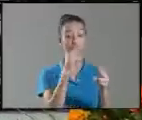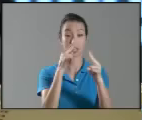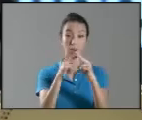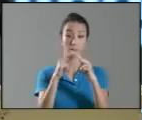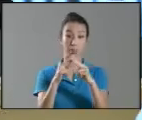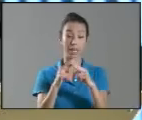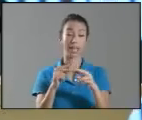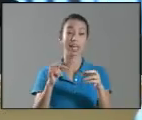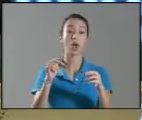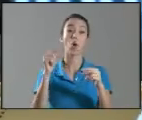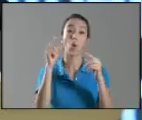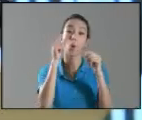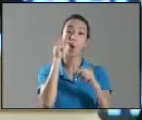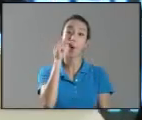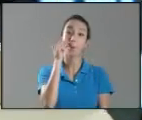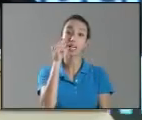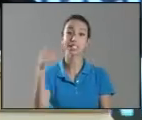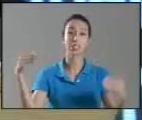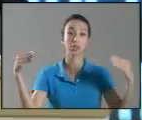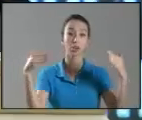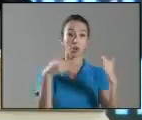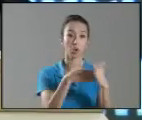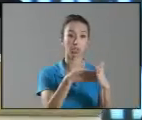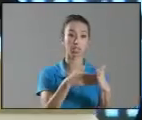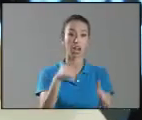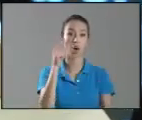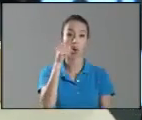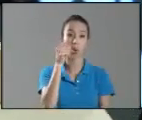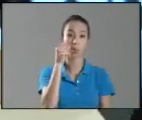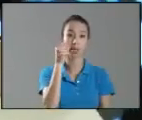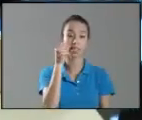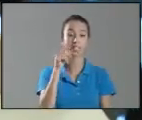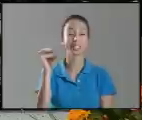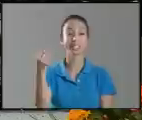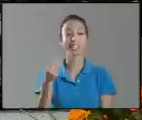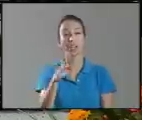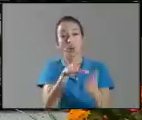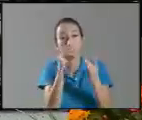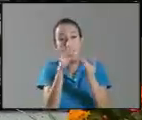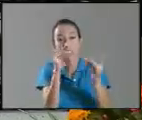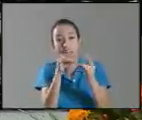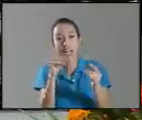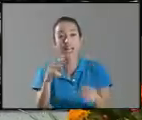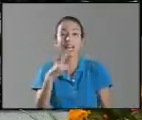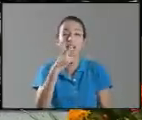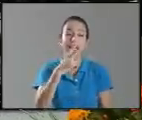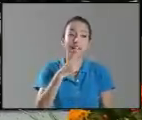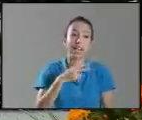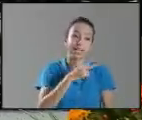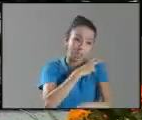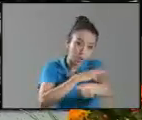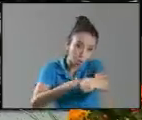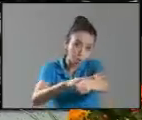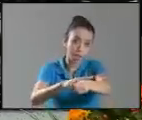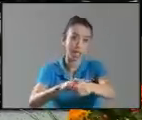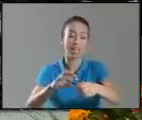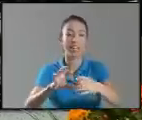Yo me recuerdo que yo leí un libro que se llamaba Hombres contra Hombres,